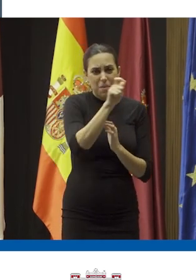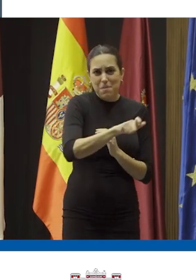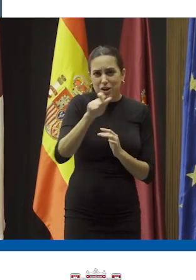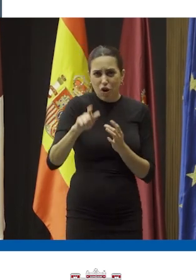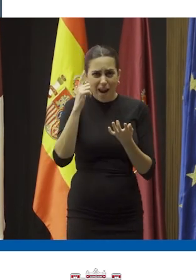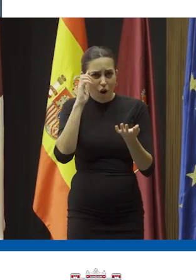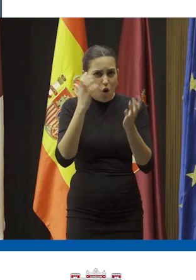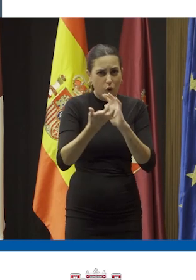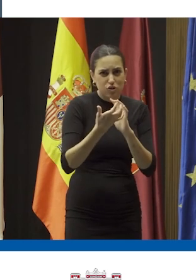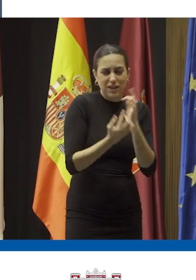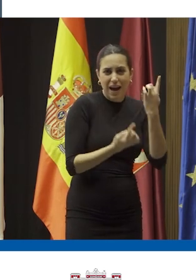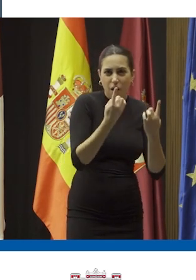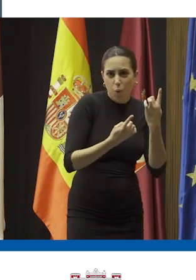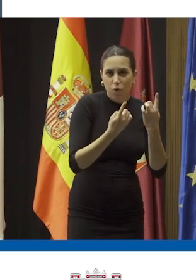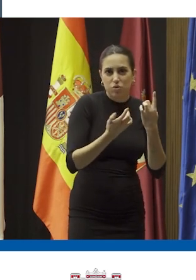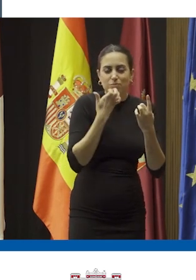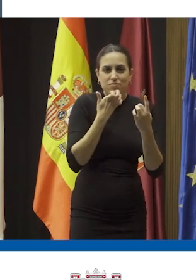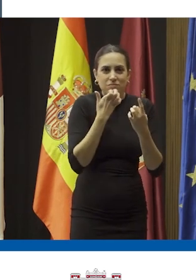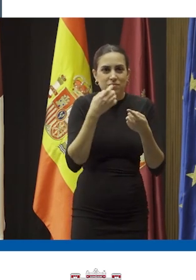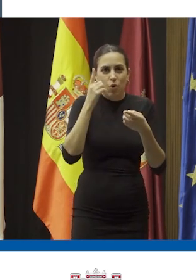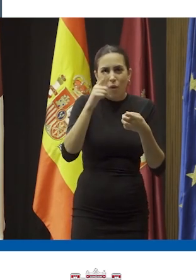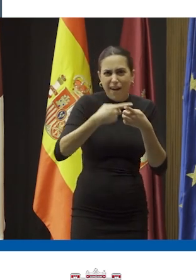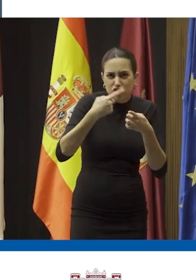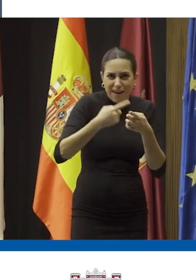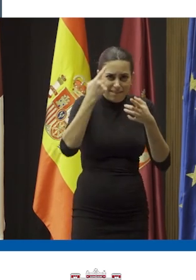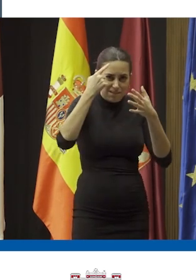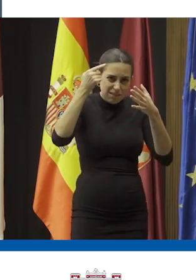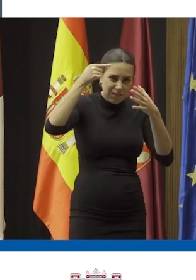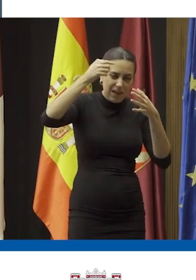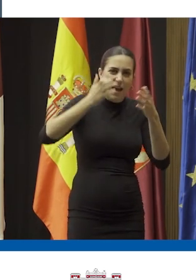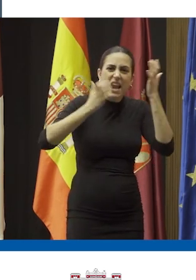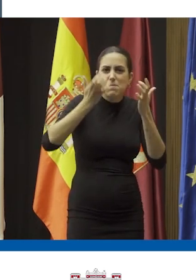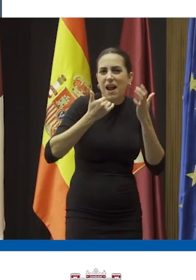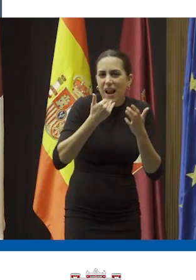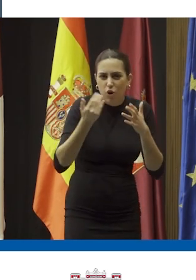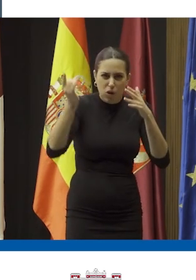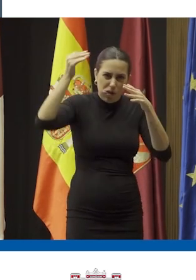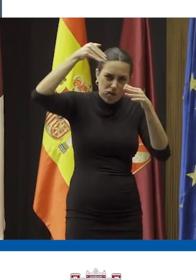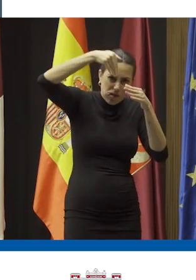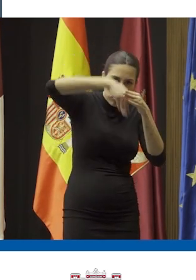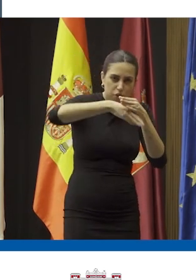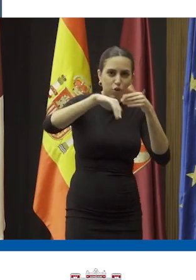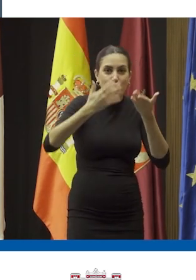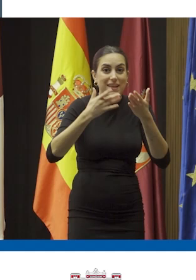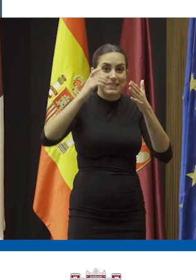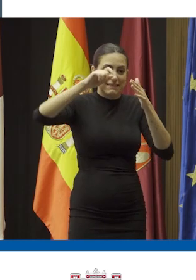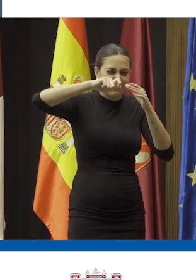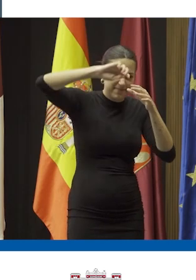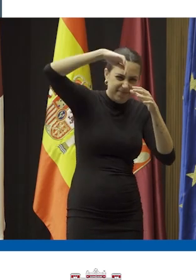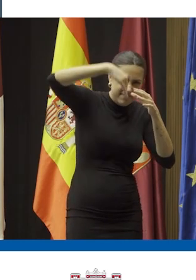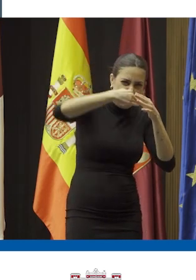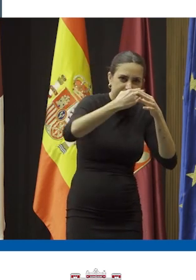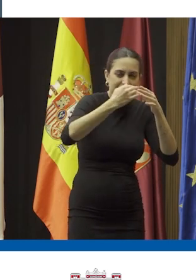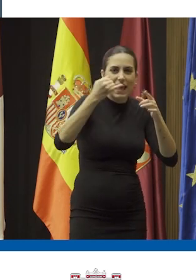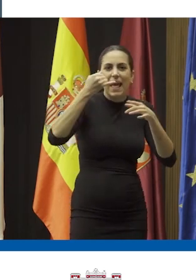causa era la presencia de un cuerpo extraño dentro del cerebro. Y aquí está produciendo, no es una trepanación, es una